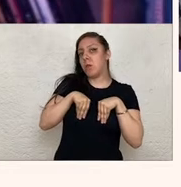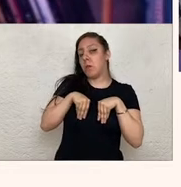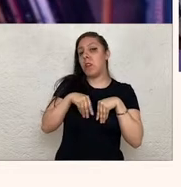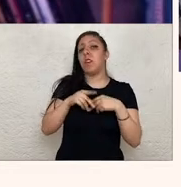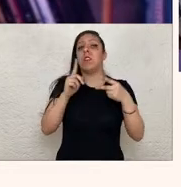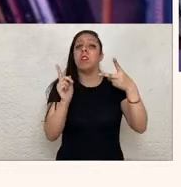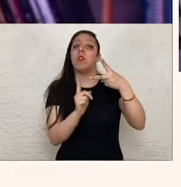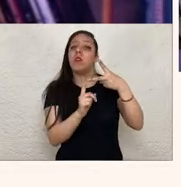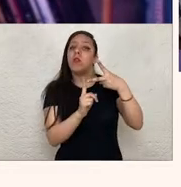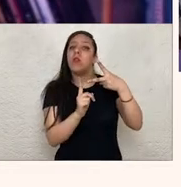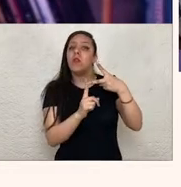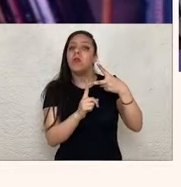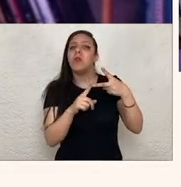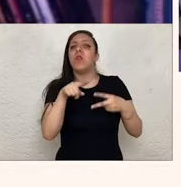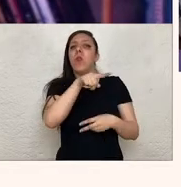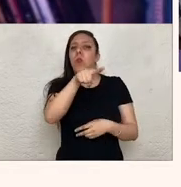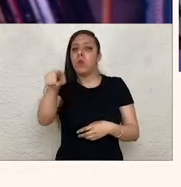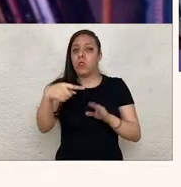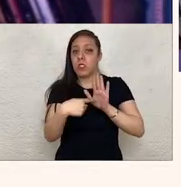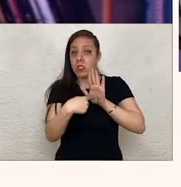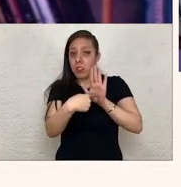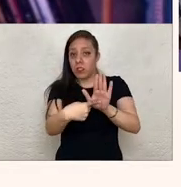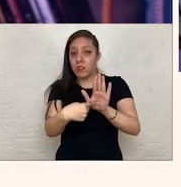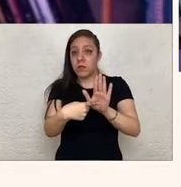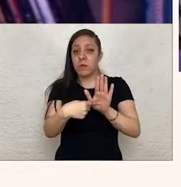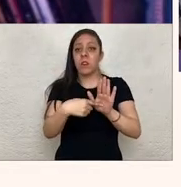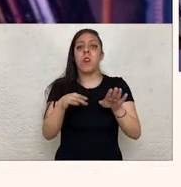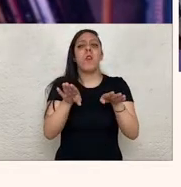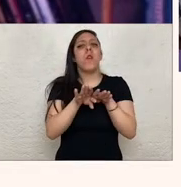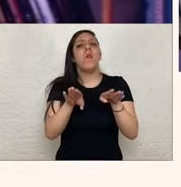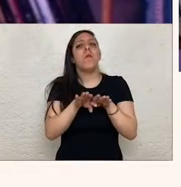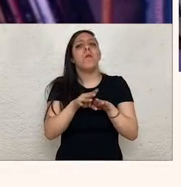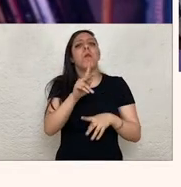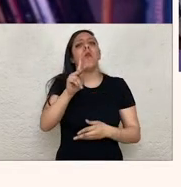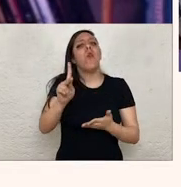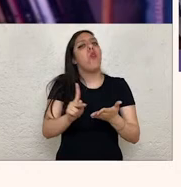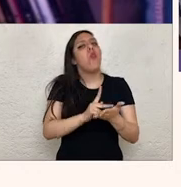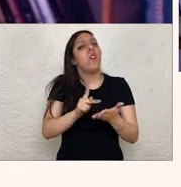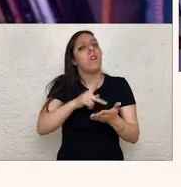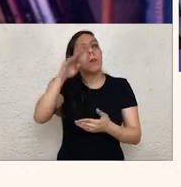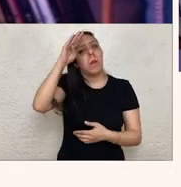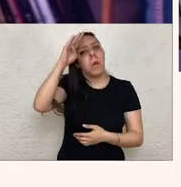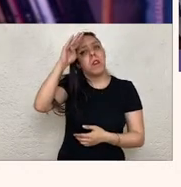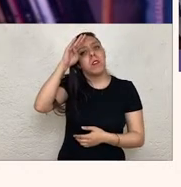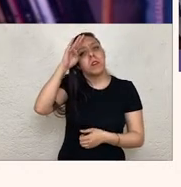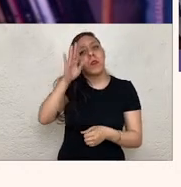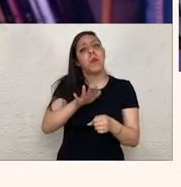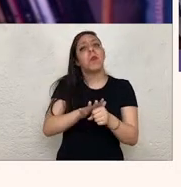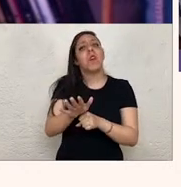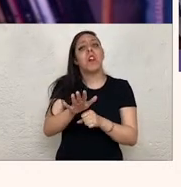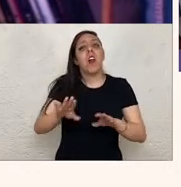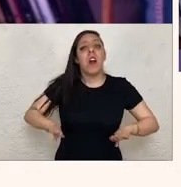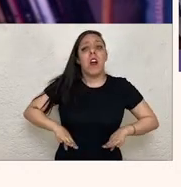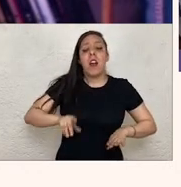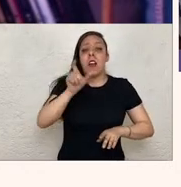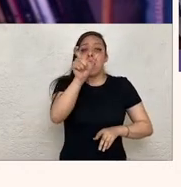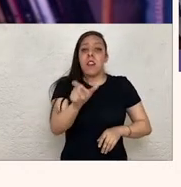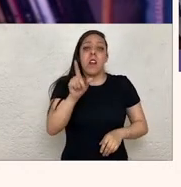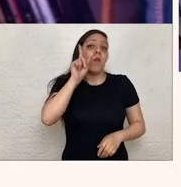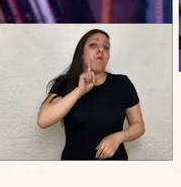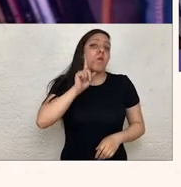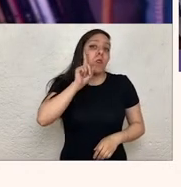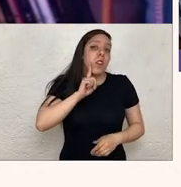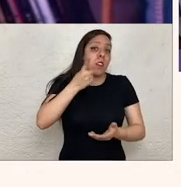que ustedes lo sugieren en sus presentaciones, que es también reinterpretar el papel de las mujeres en la